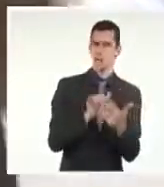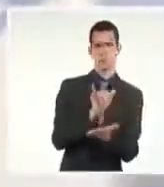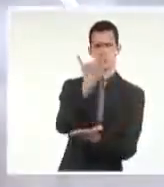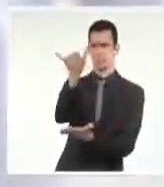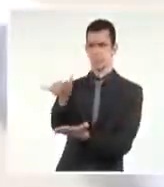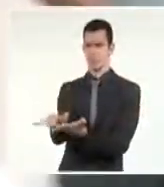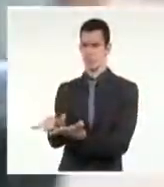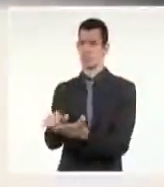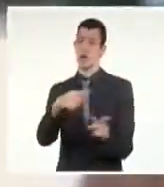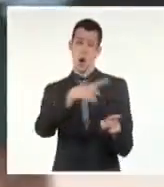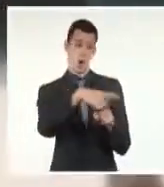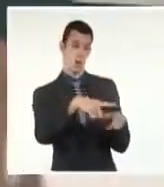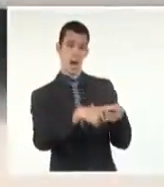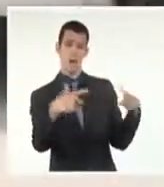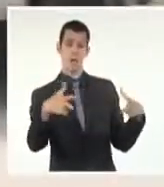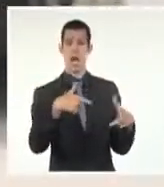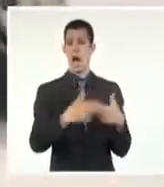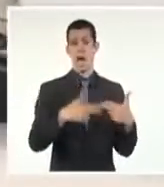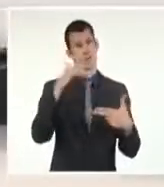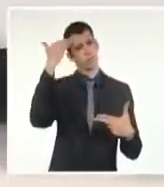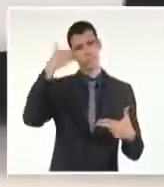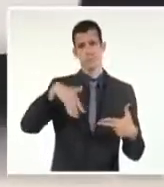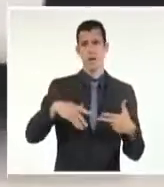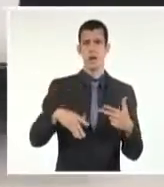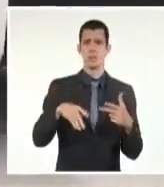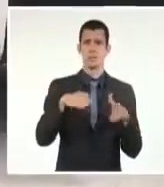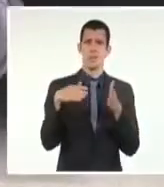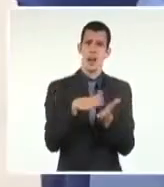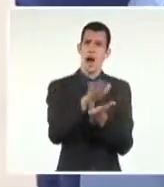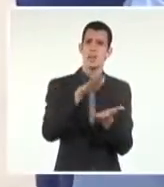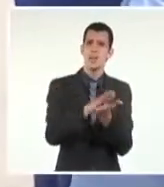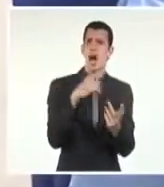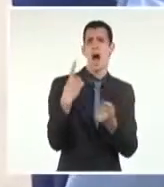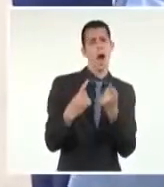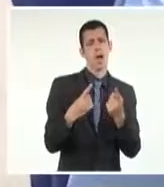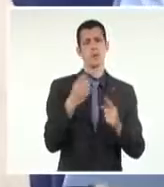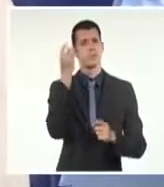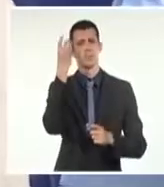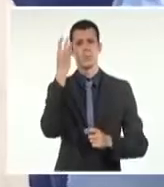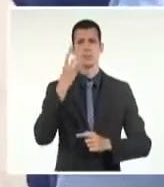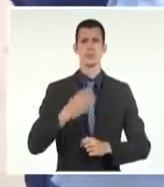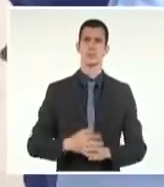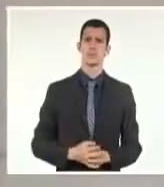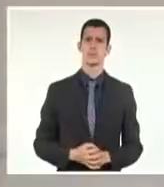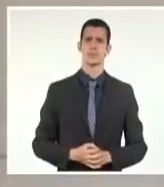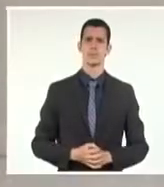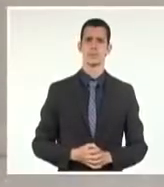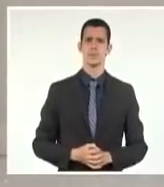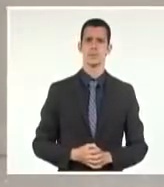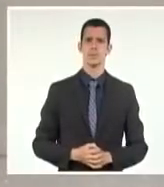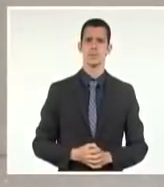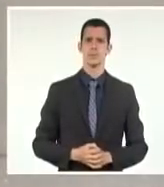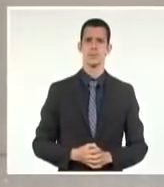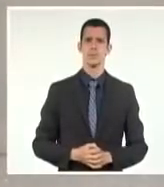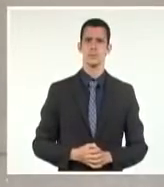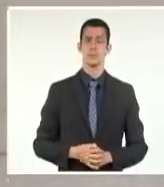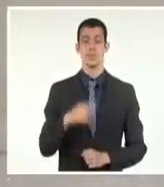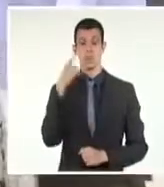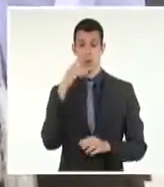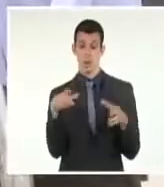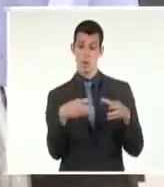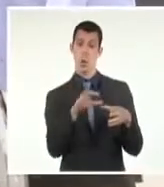por países de américa del sur y central varios de ellos fueron víctimas de las redes de tráfico humano en la región y